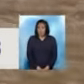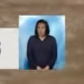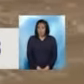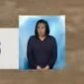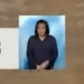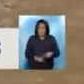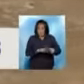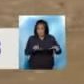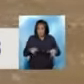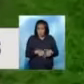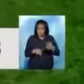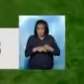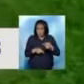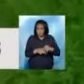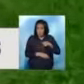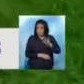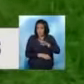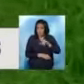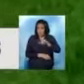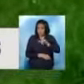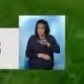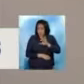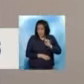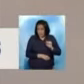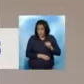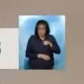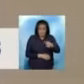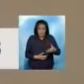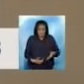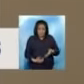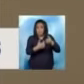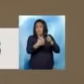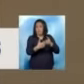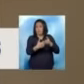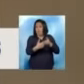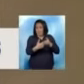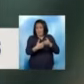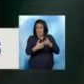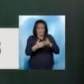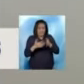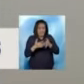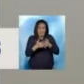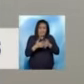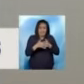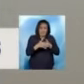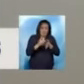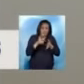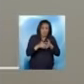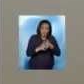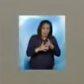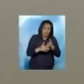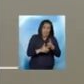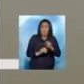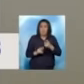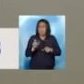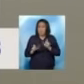En la urbanización Miraflores, en el distrito de Castilla, este muro de contención está a punto de colapsar, pero la gente